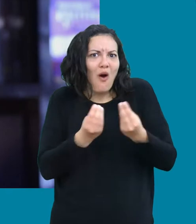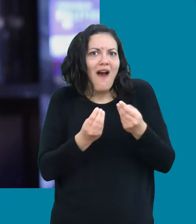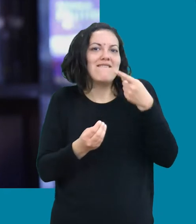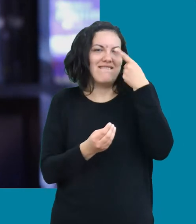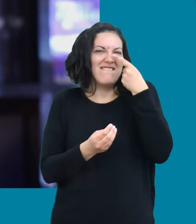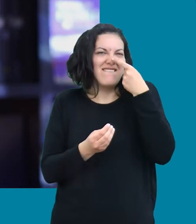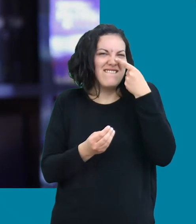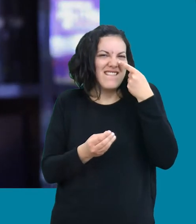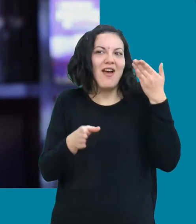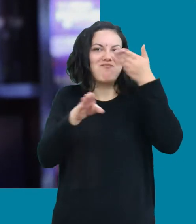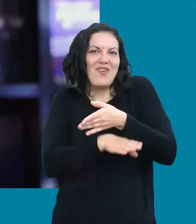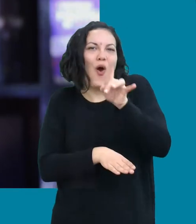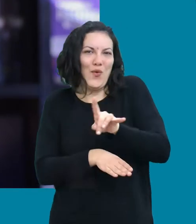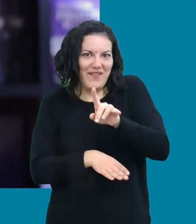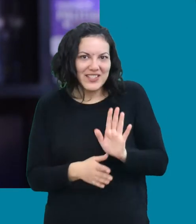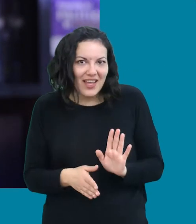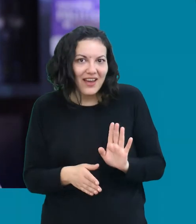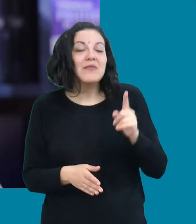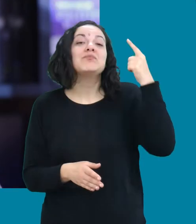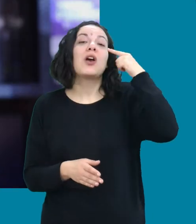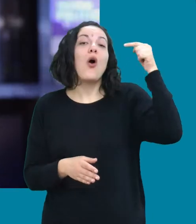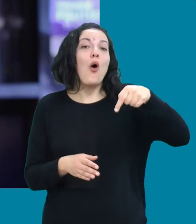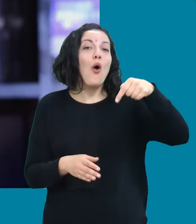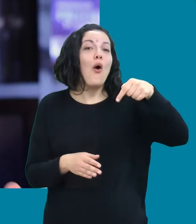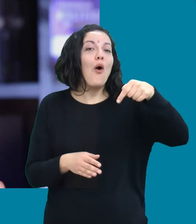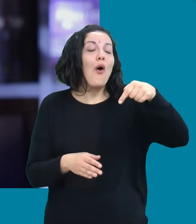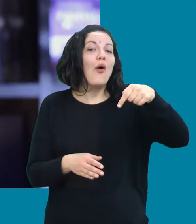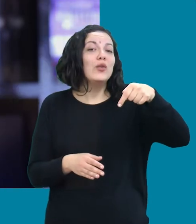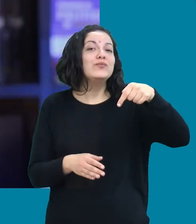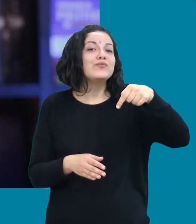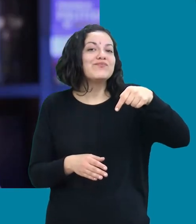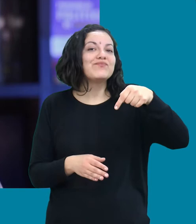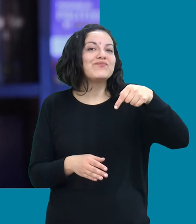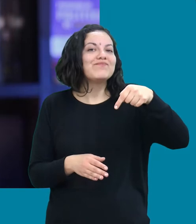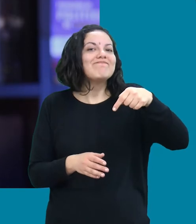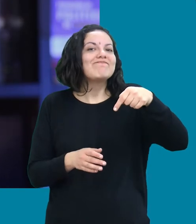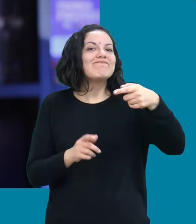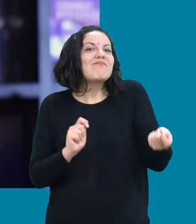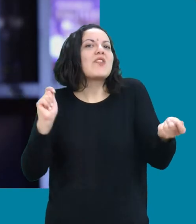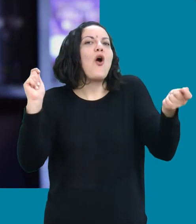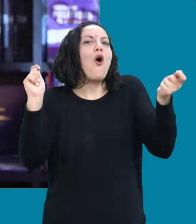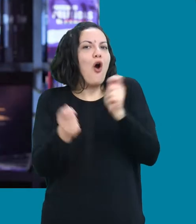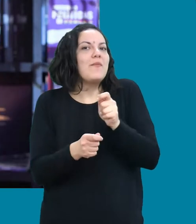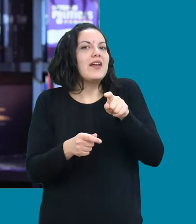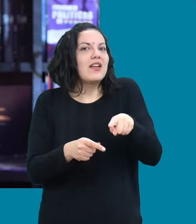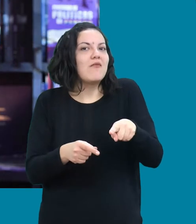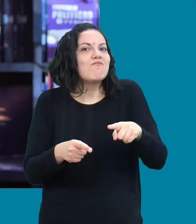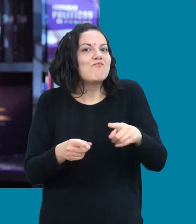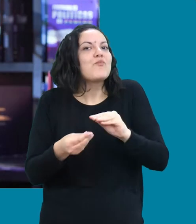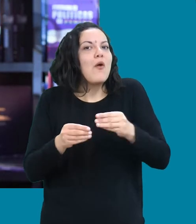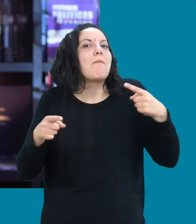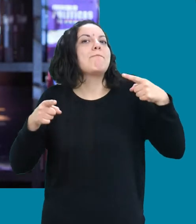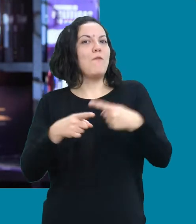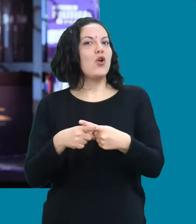voluntad de seguir estudios superiores. Creo que hoy esto se nos convierte en un problema político en